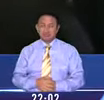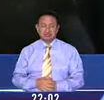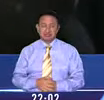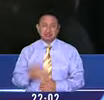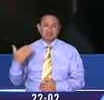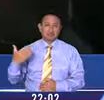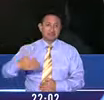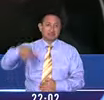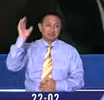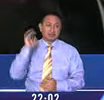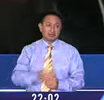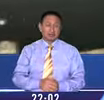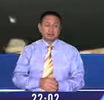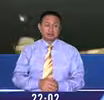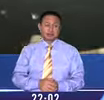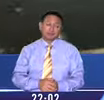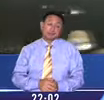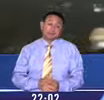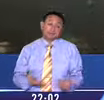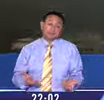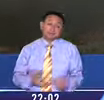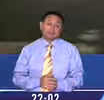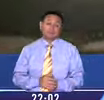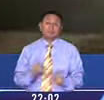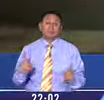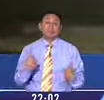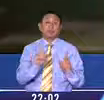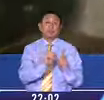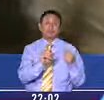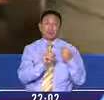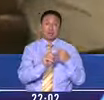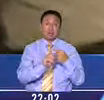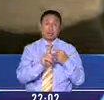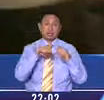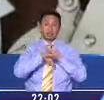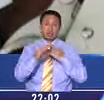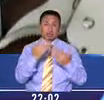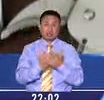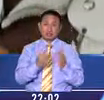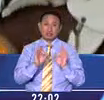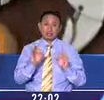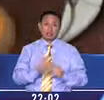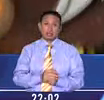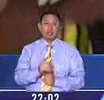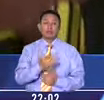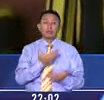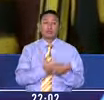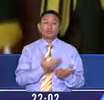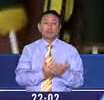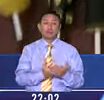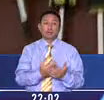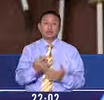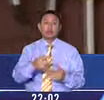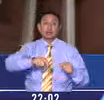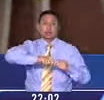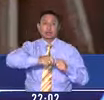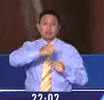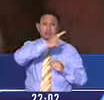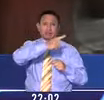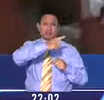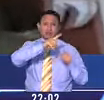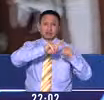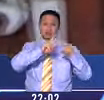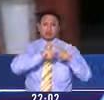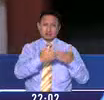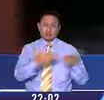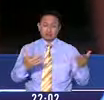Muy posiblemente tampoco lo haga. Quien lo acompaña no registra antecedentes penales. Entre las evidencias se encontraron llaves para desvalijar los